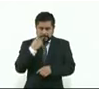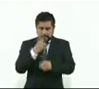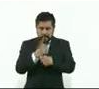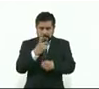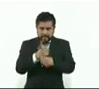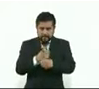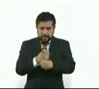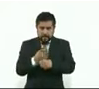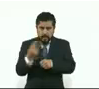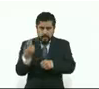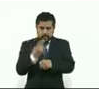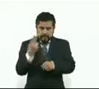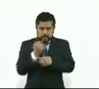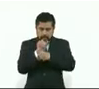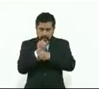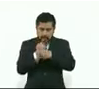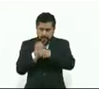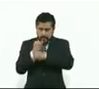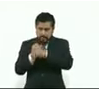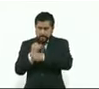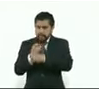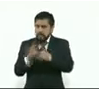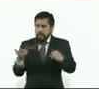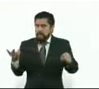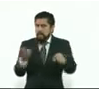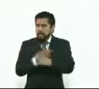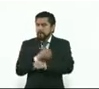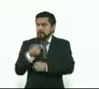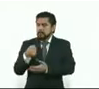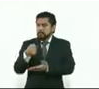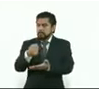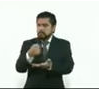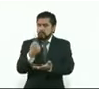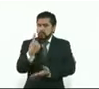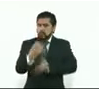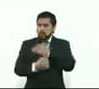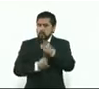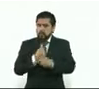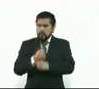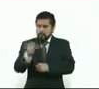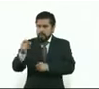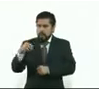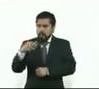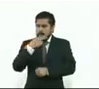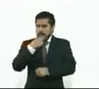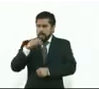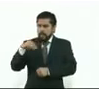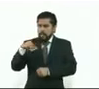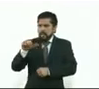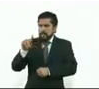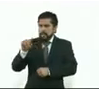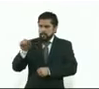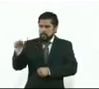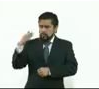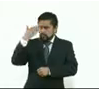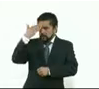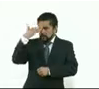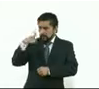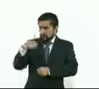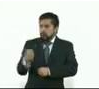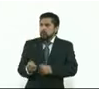recursos de este año. Son, Martí sabe bien los datos, son